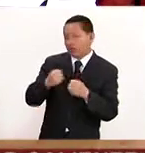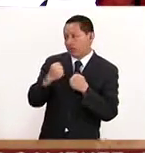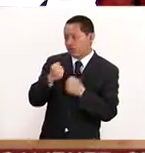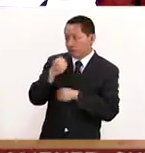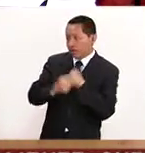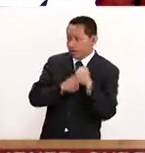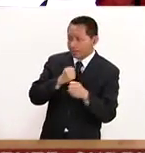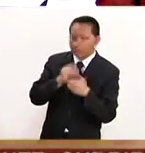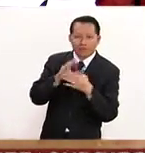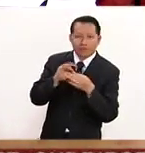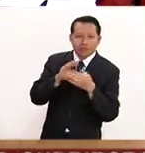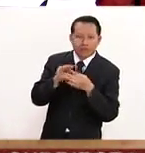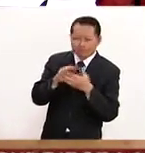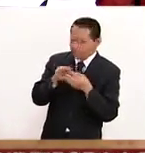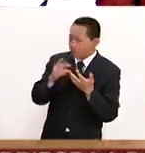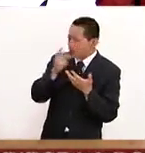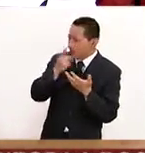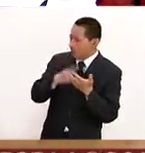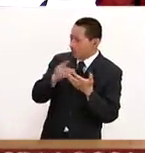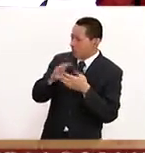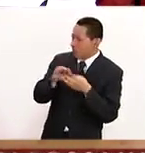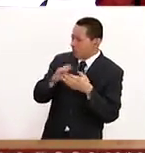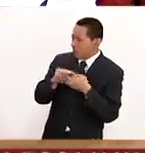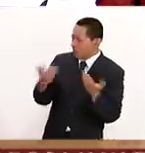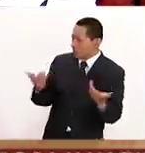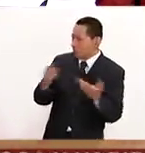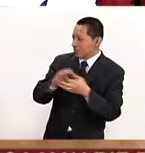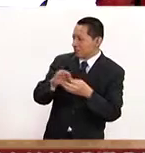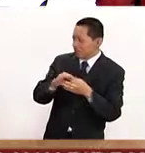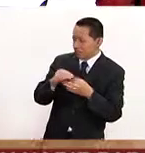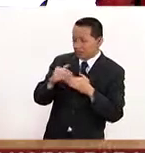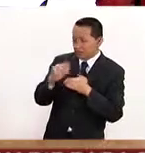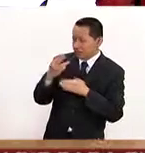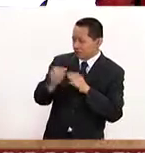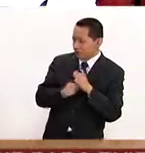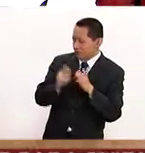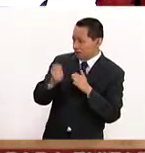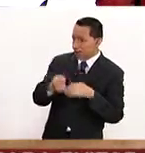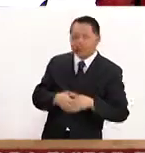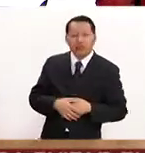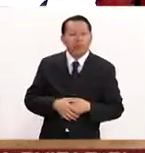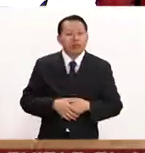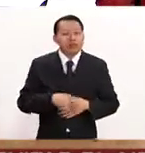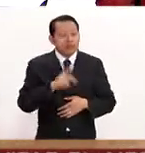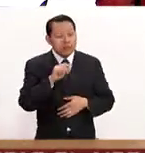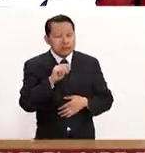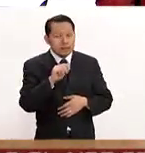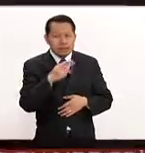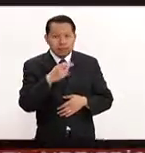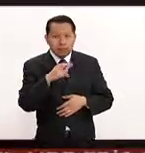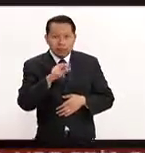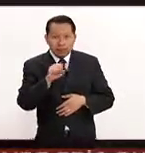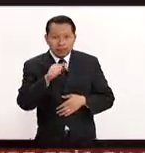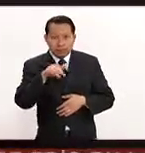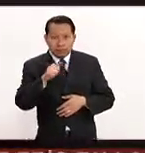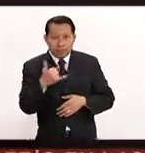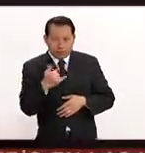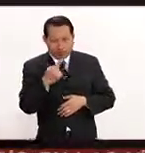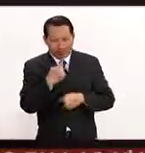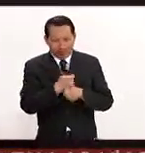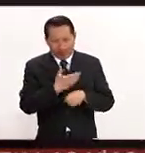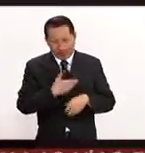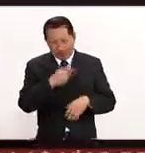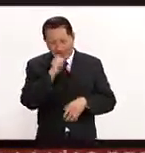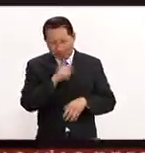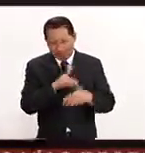este año. Cuéntanos cómo estamos en estos primeros 3 meses del 2017. Pues Theresa May había anunciado desde el año pasado, la primera ministra había anunciado su